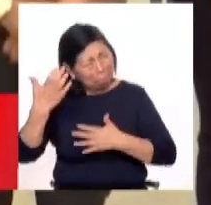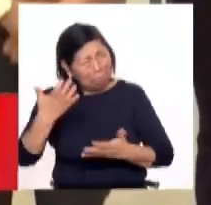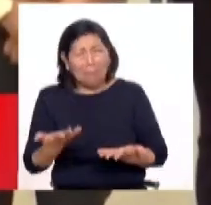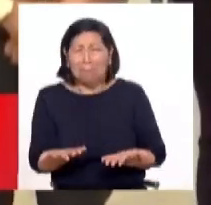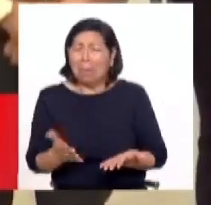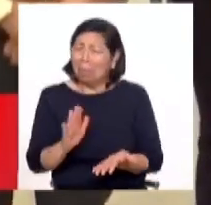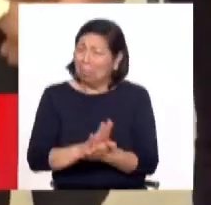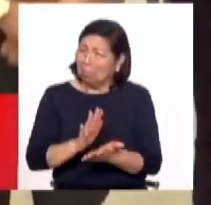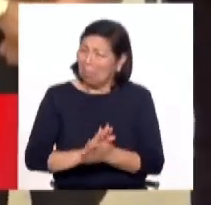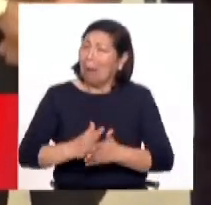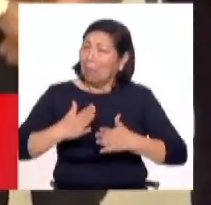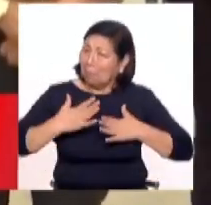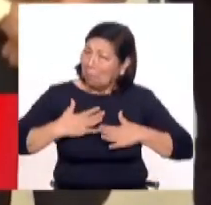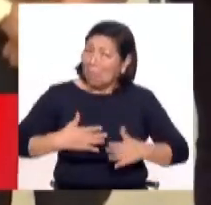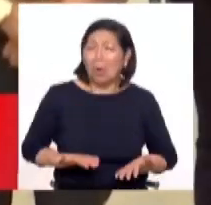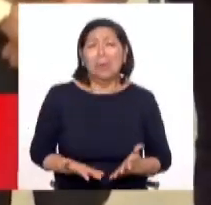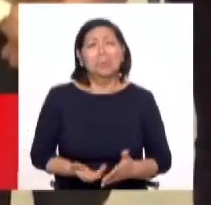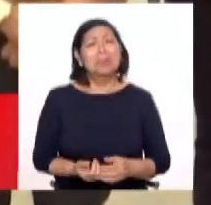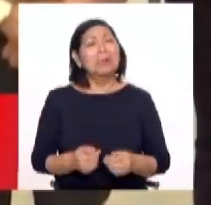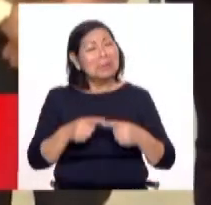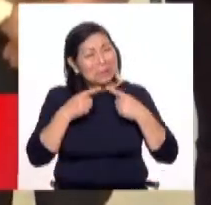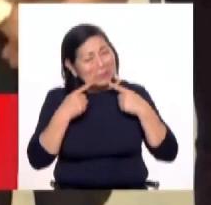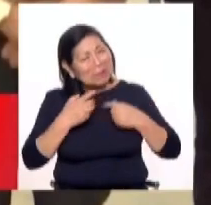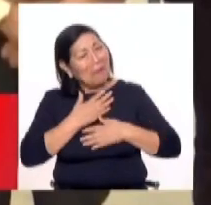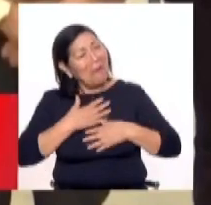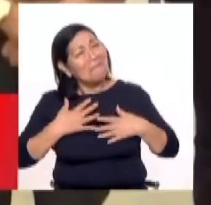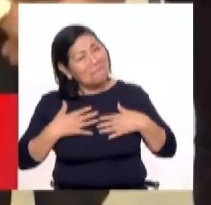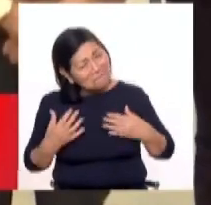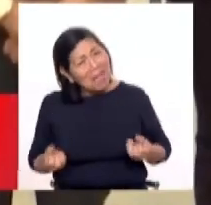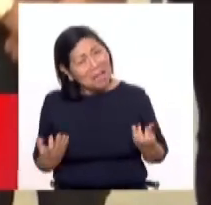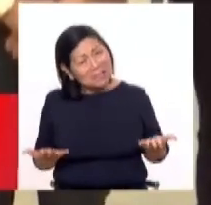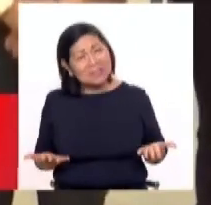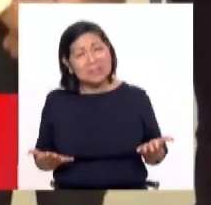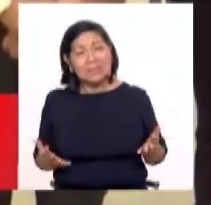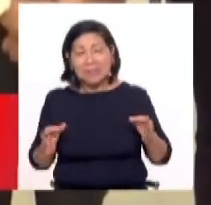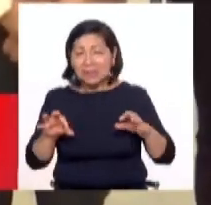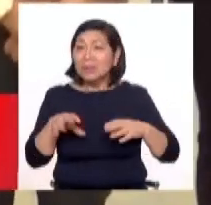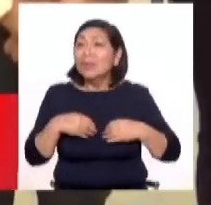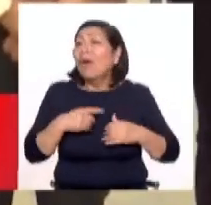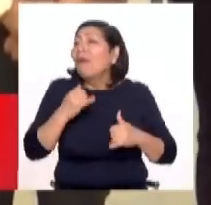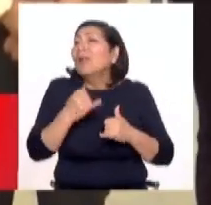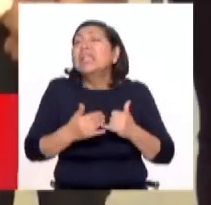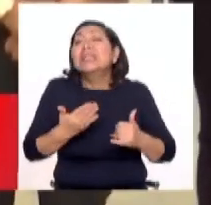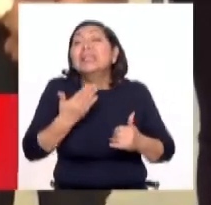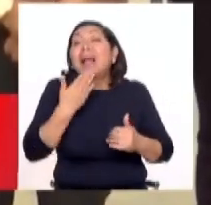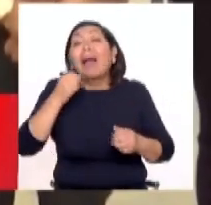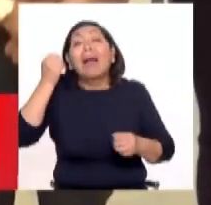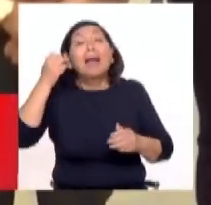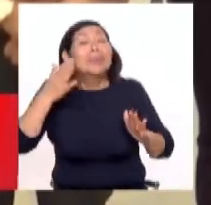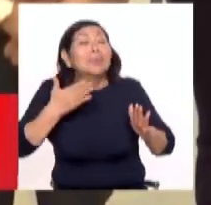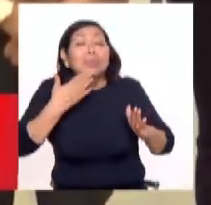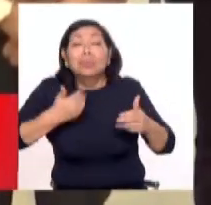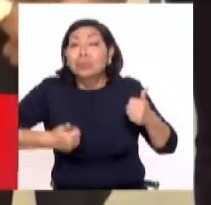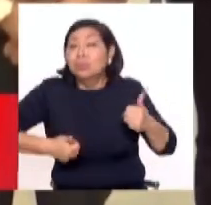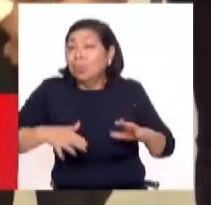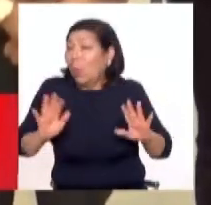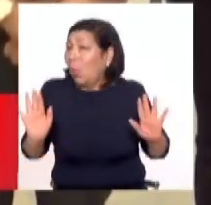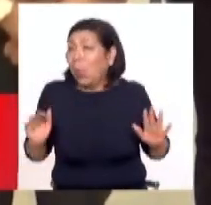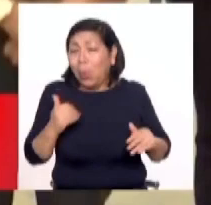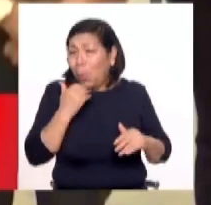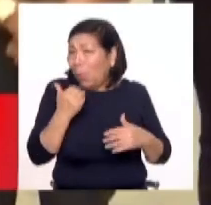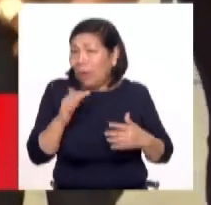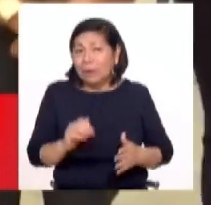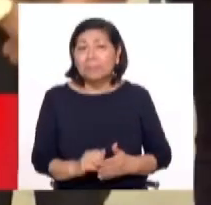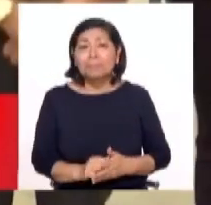una manera tan jocosa y alegre y feliz, y aceptemos los resultados que tengamos que esperar al final del partido.